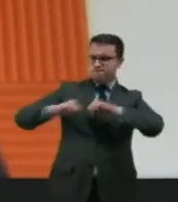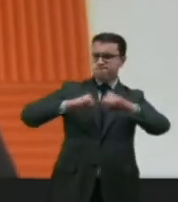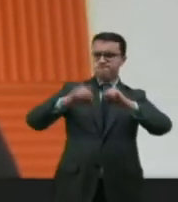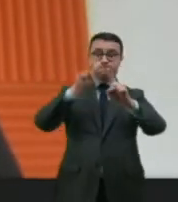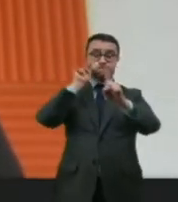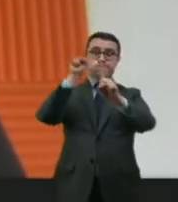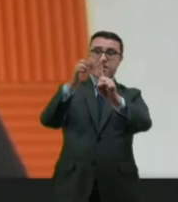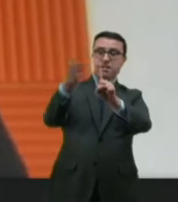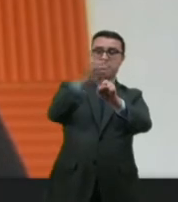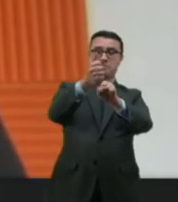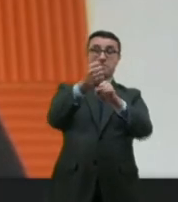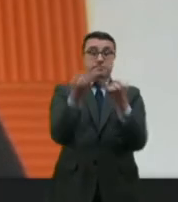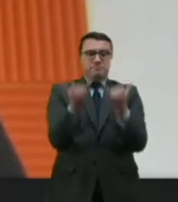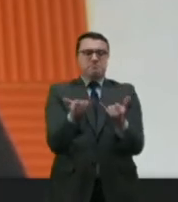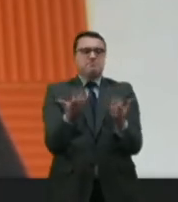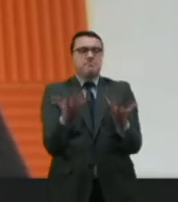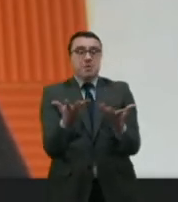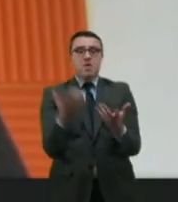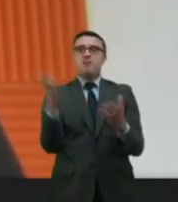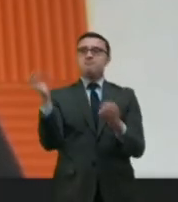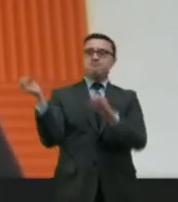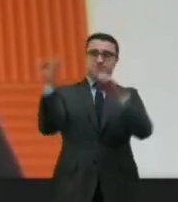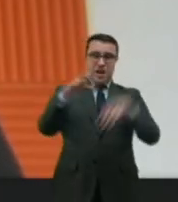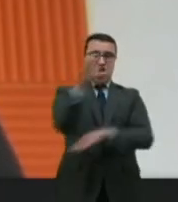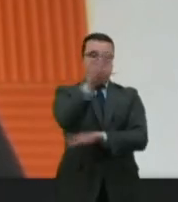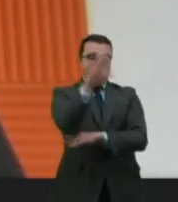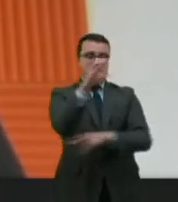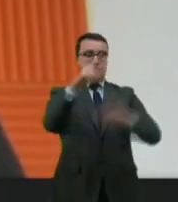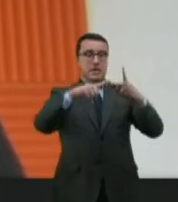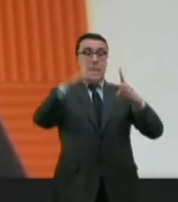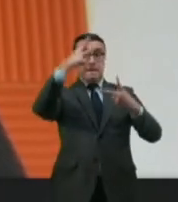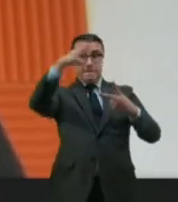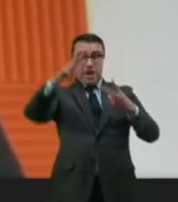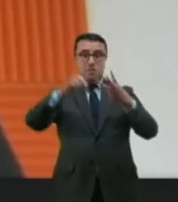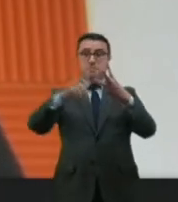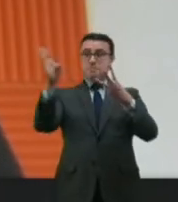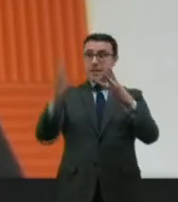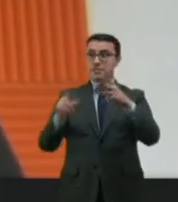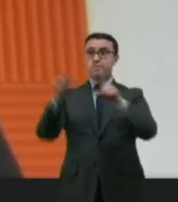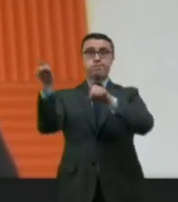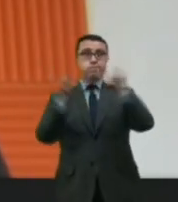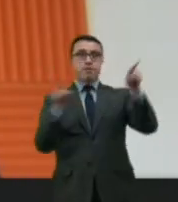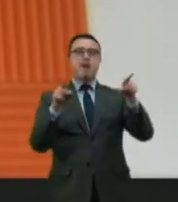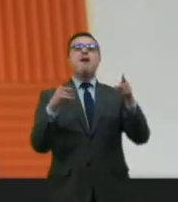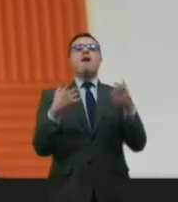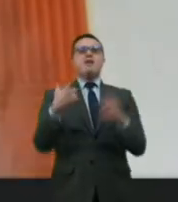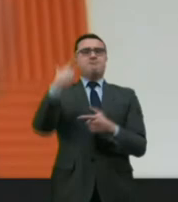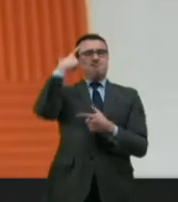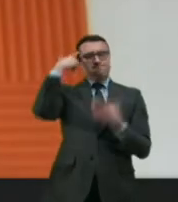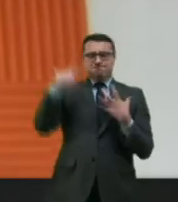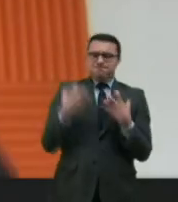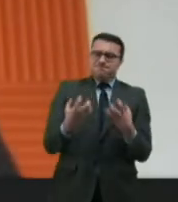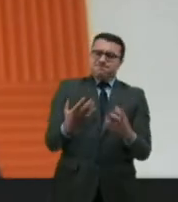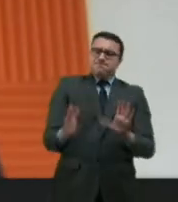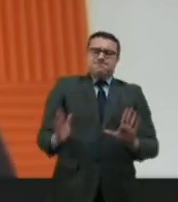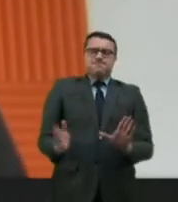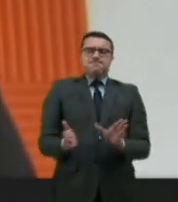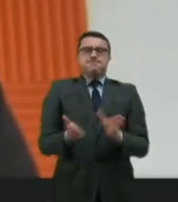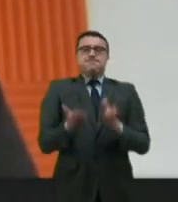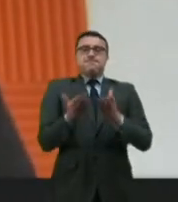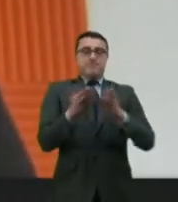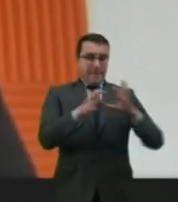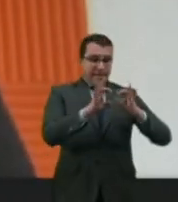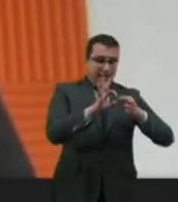Estamos ahora mismo en Colombia, en México y en Brasil y pues con muchas ganas de seguir volviendo esta